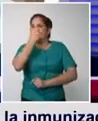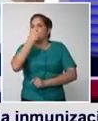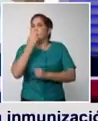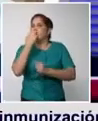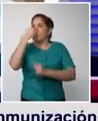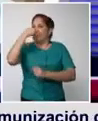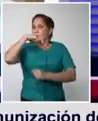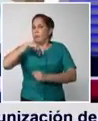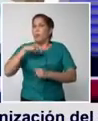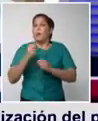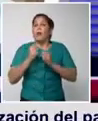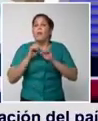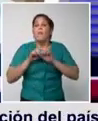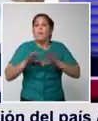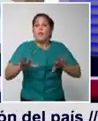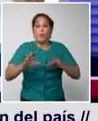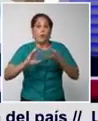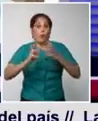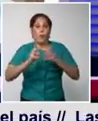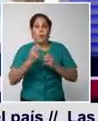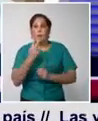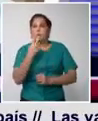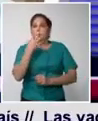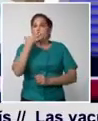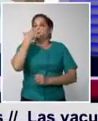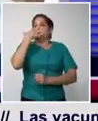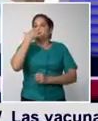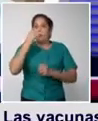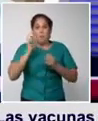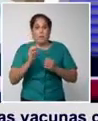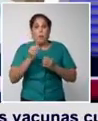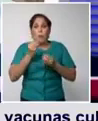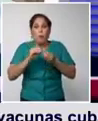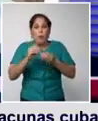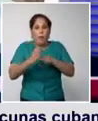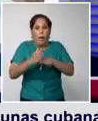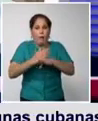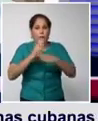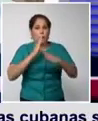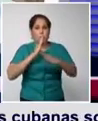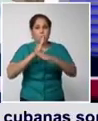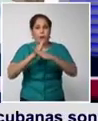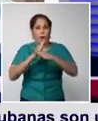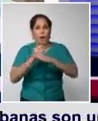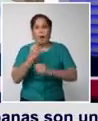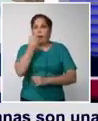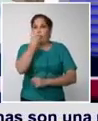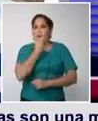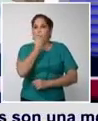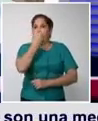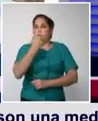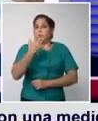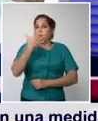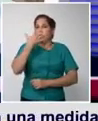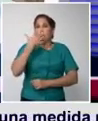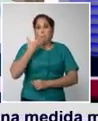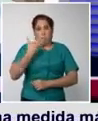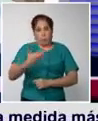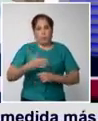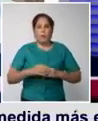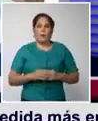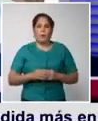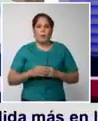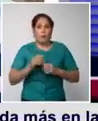respiratorio, por tanto la vía de entrada es la ruta nasal. Por lo tanto, es muy atractivo poder generar